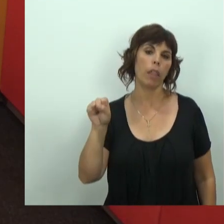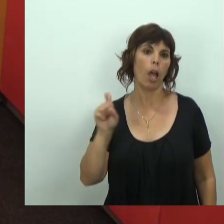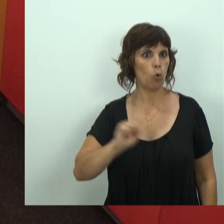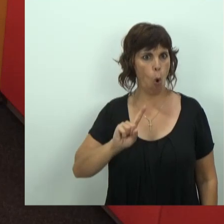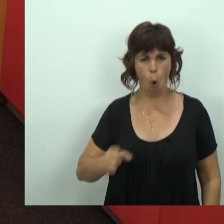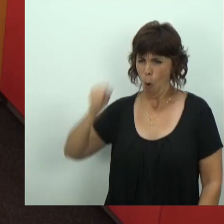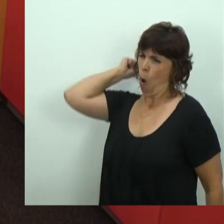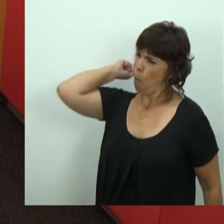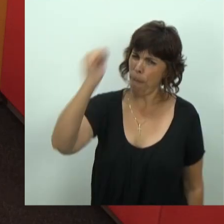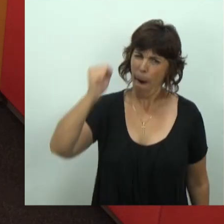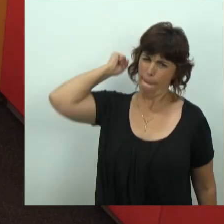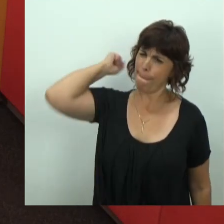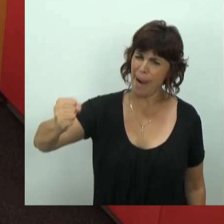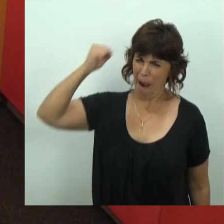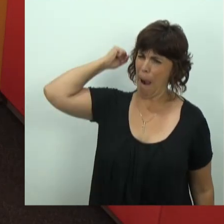destruida.